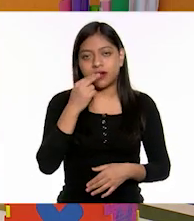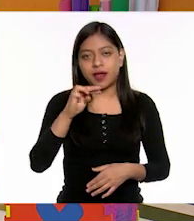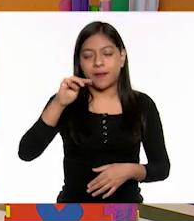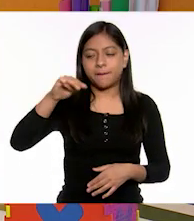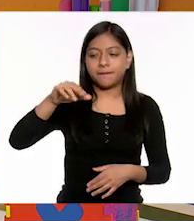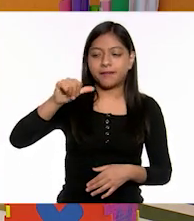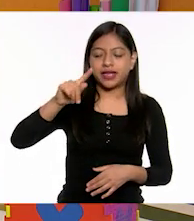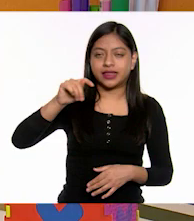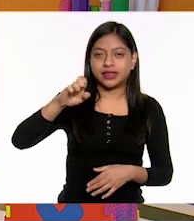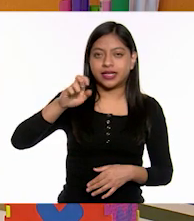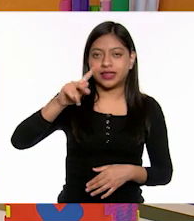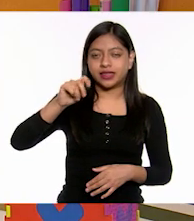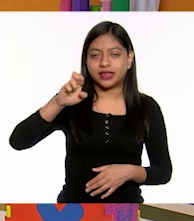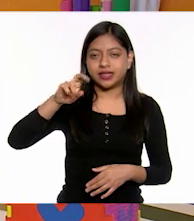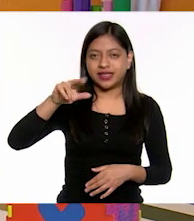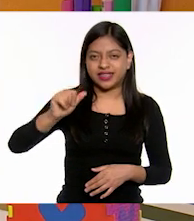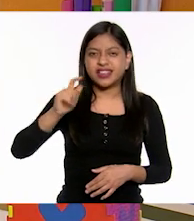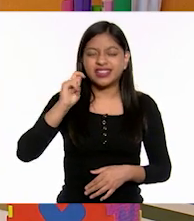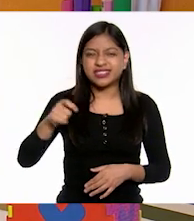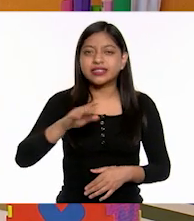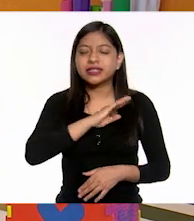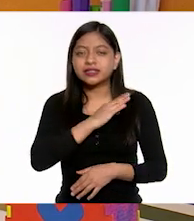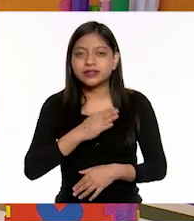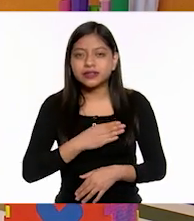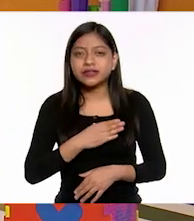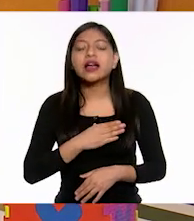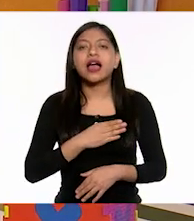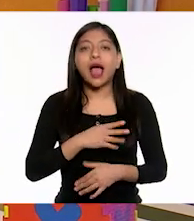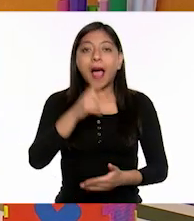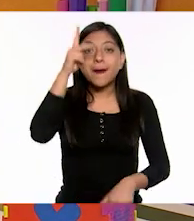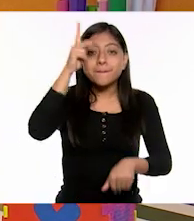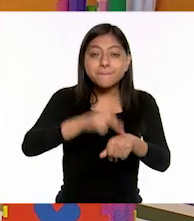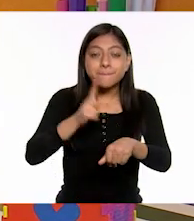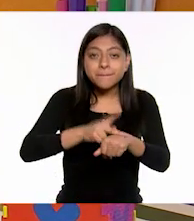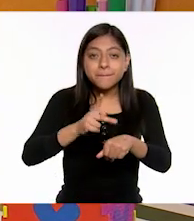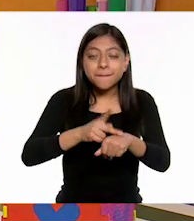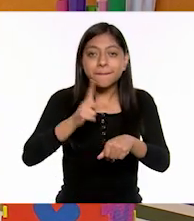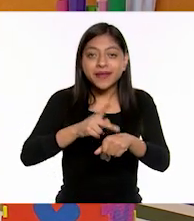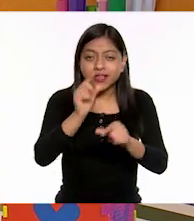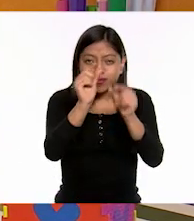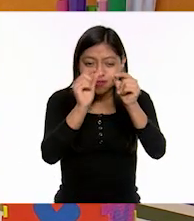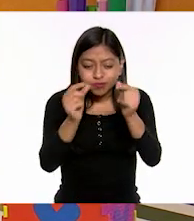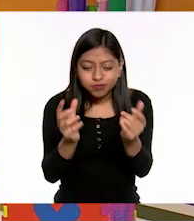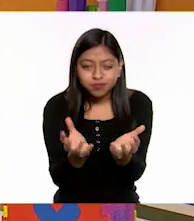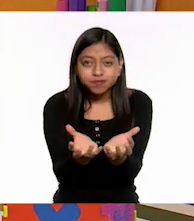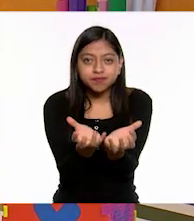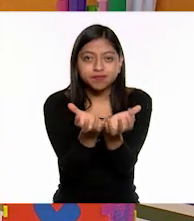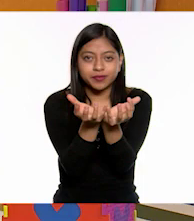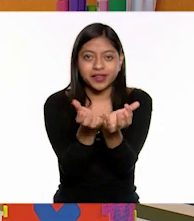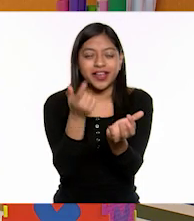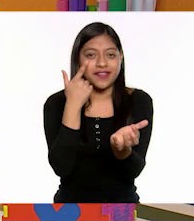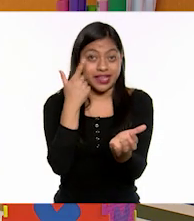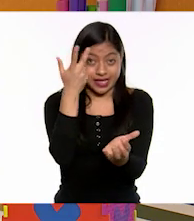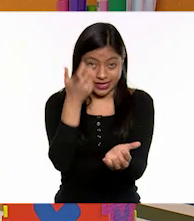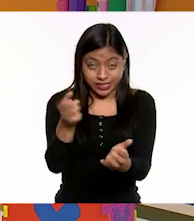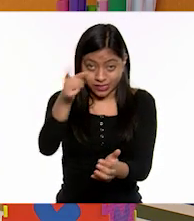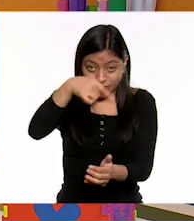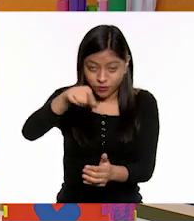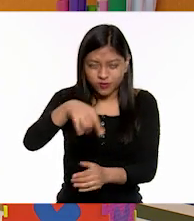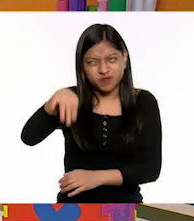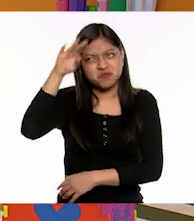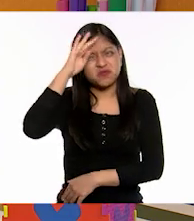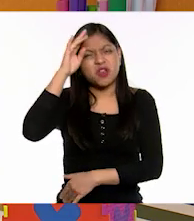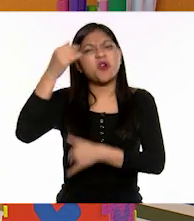significa llenar las manos de piedras llenar las manos de pie entonces vaya con ese dato váyanse a